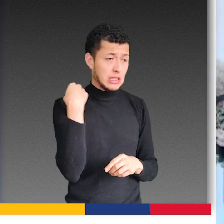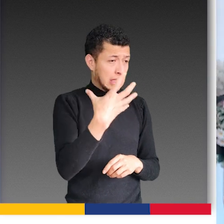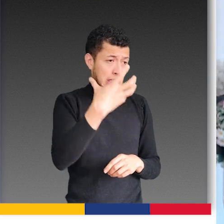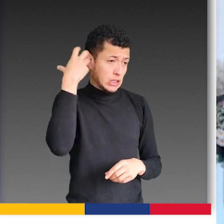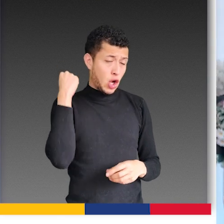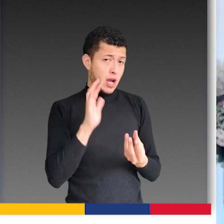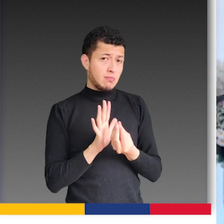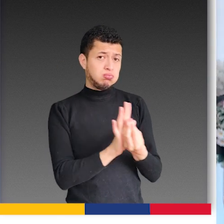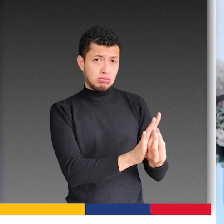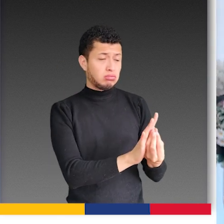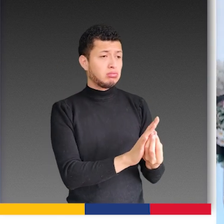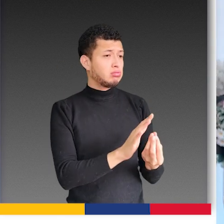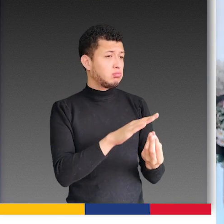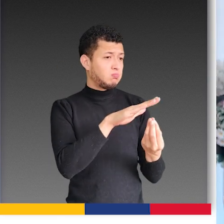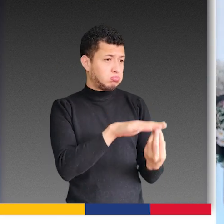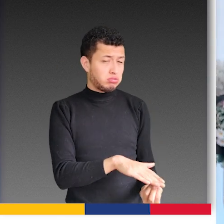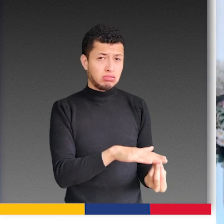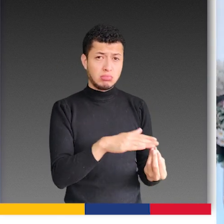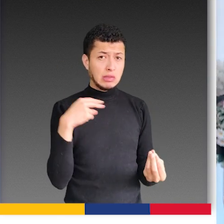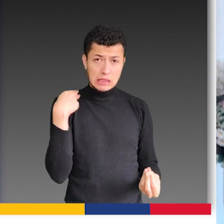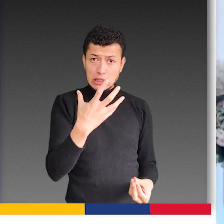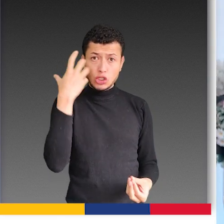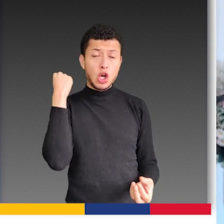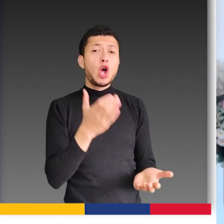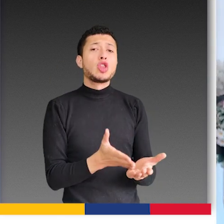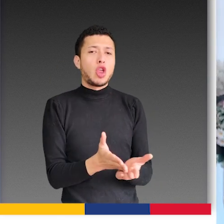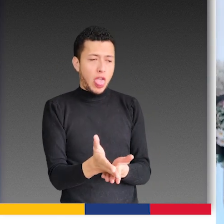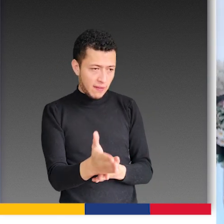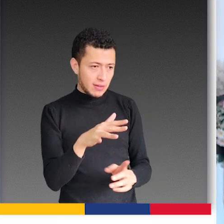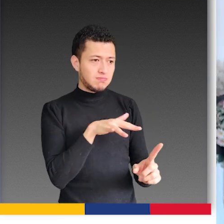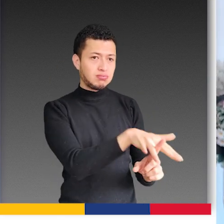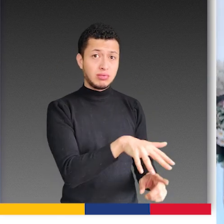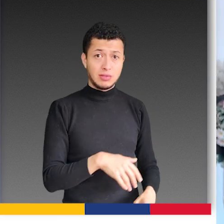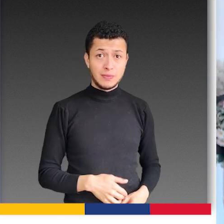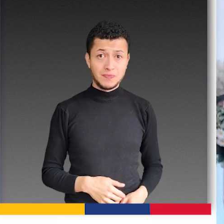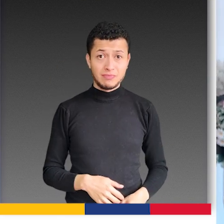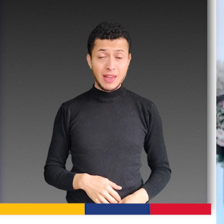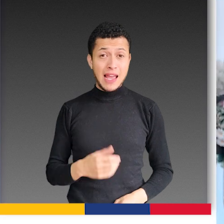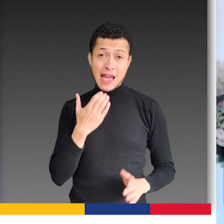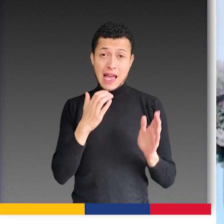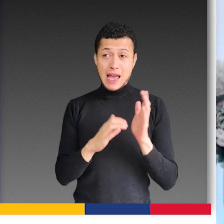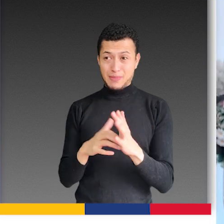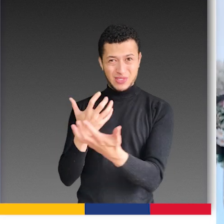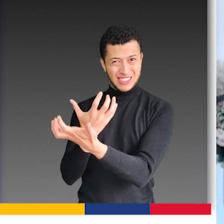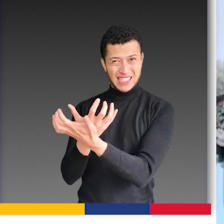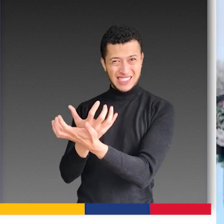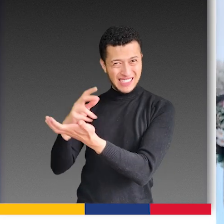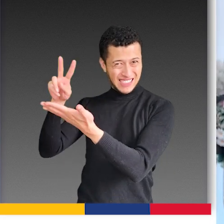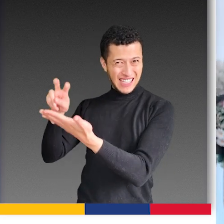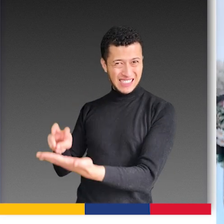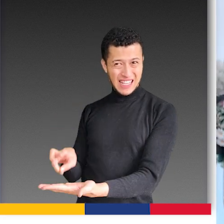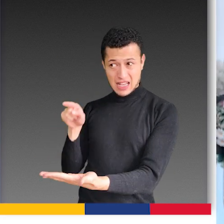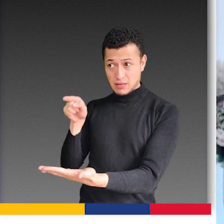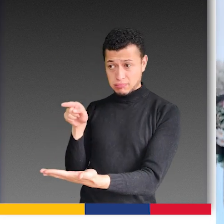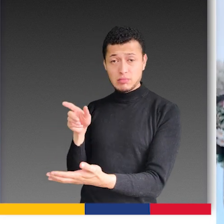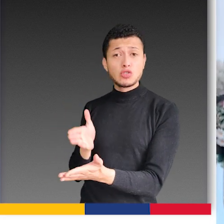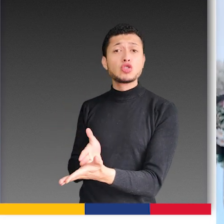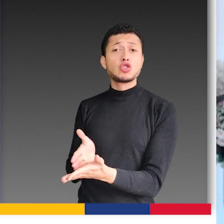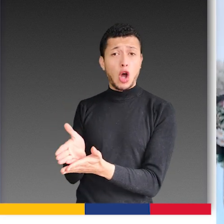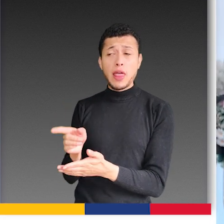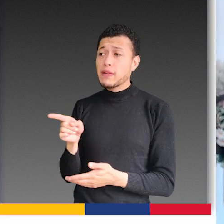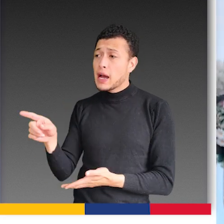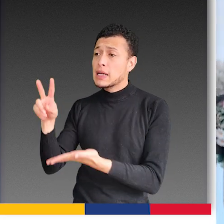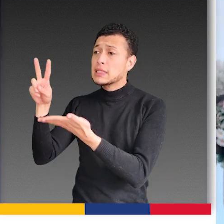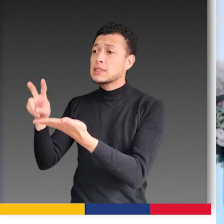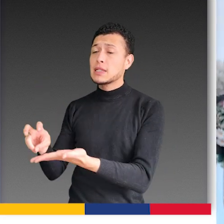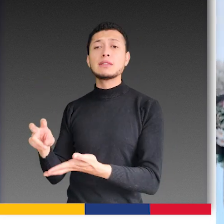que violenta a las poblaciones históricamente excluidas y marginadas. La ciencia, si